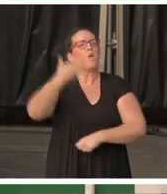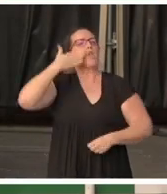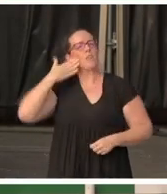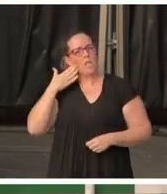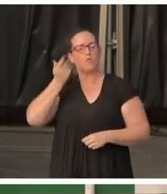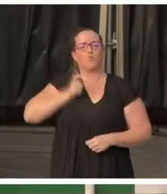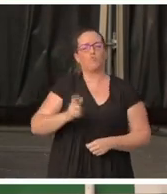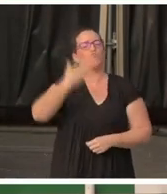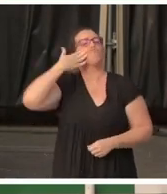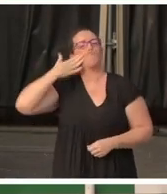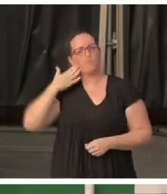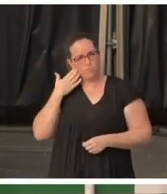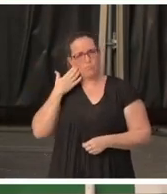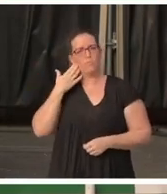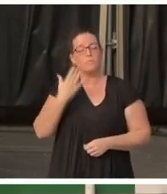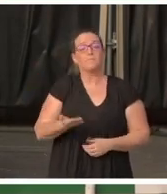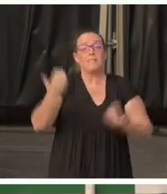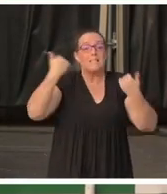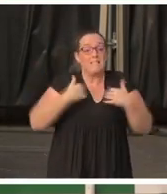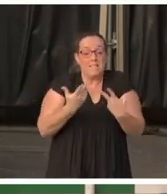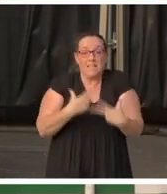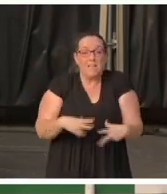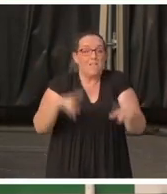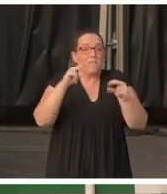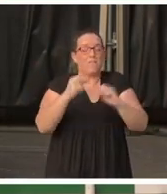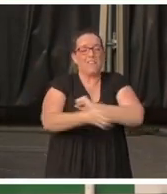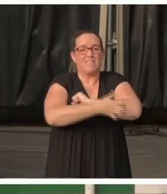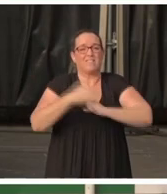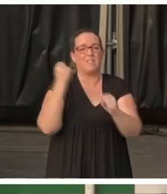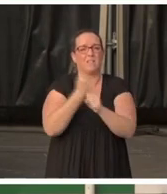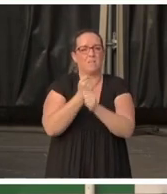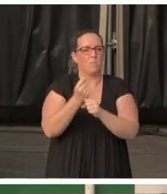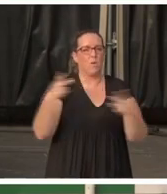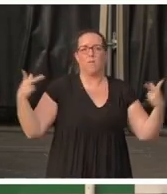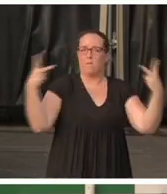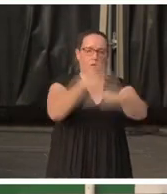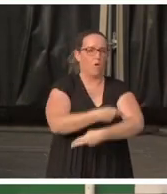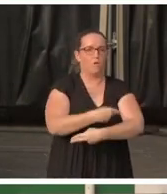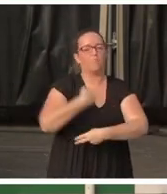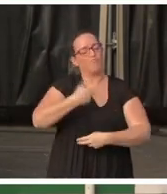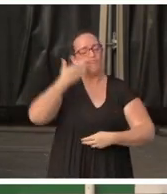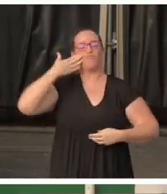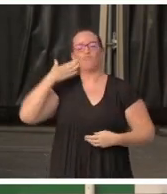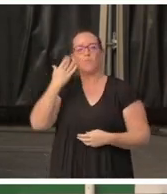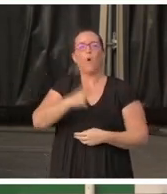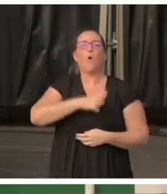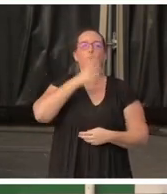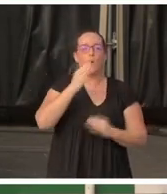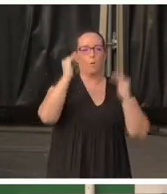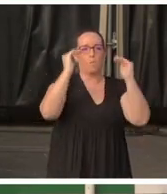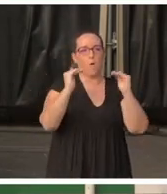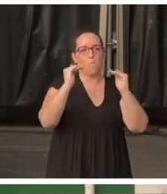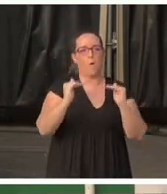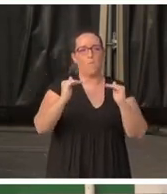con salarios dignos. Estamos acabando con la precariedad y estamos orgullosos y orgullosas de que está descendiendo